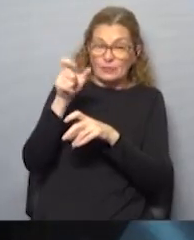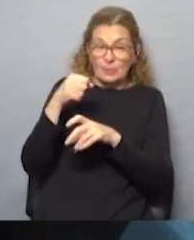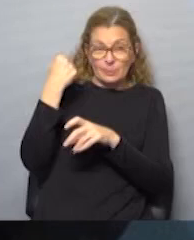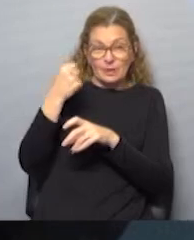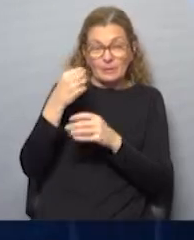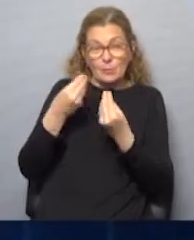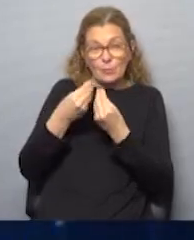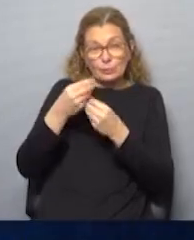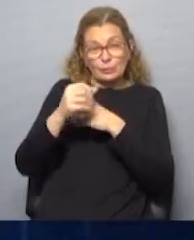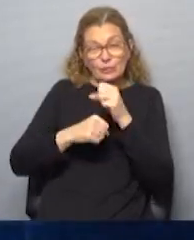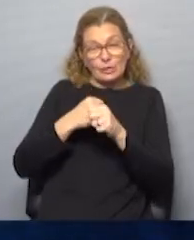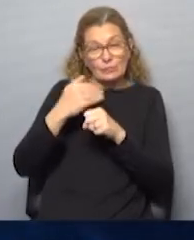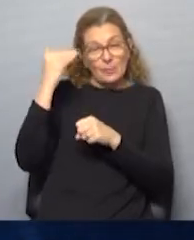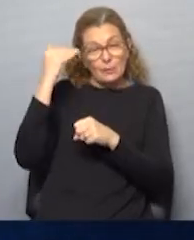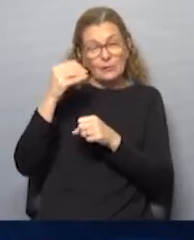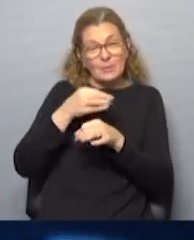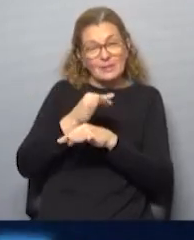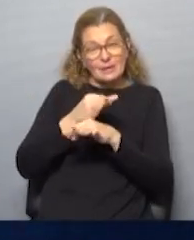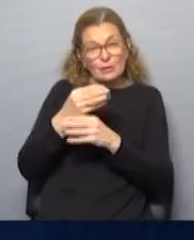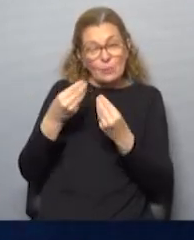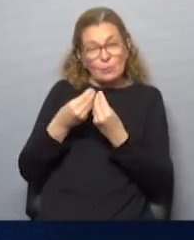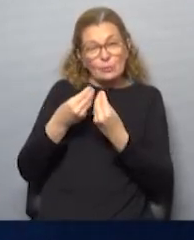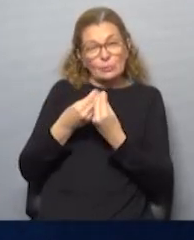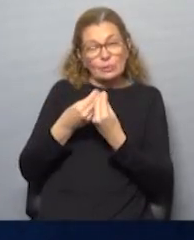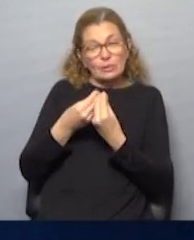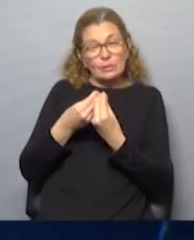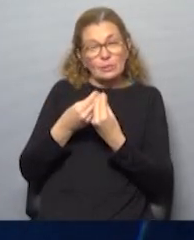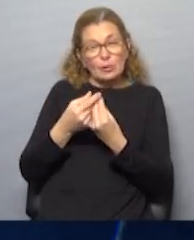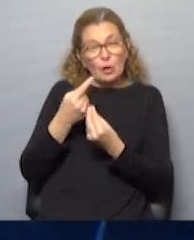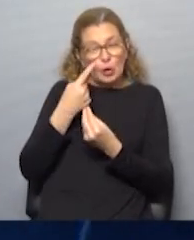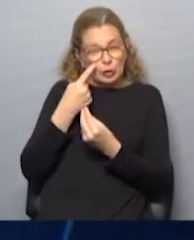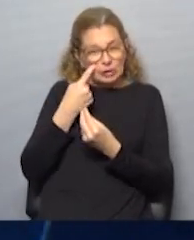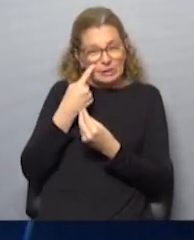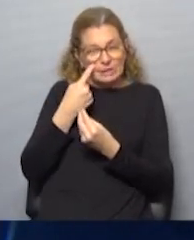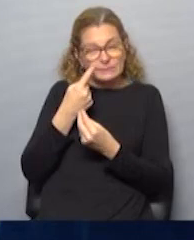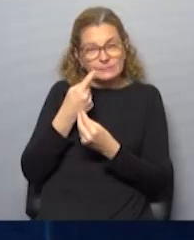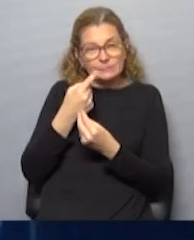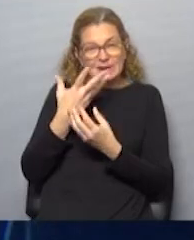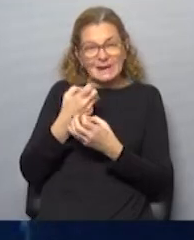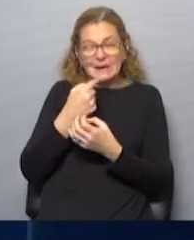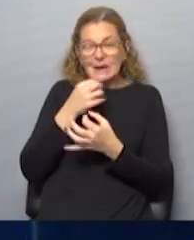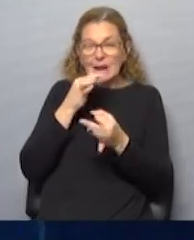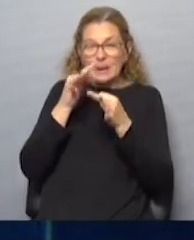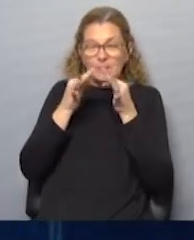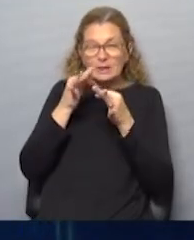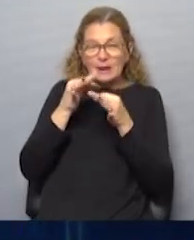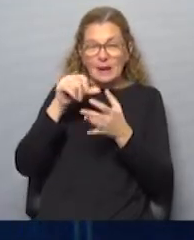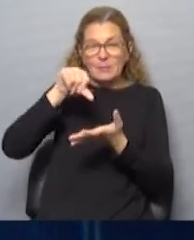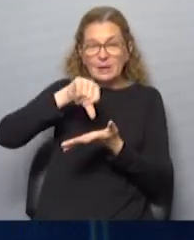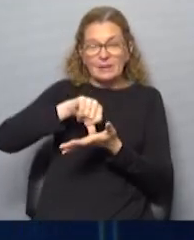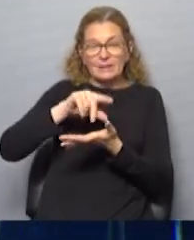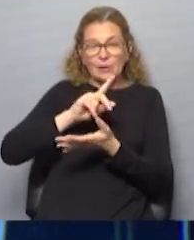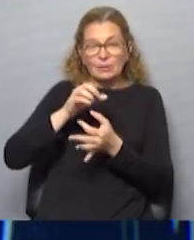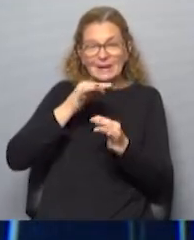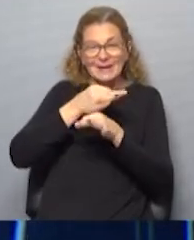años a profes que me enseñó mucho es muy conocida me me quería explicar esto inicia turno hay países en que no me tienes que enseñar